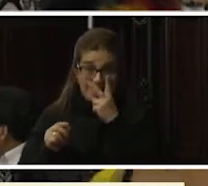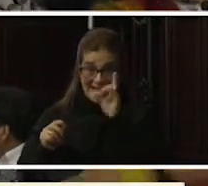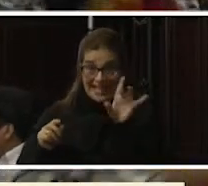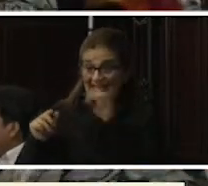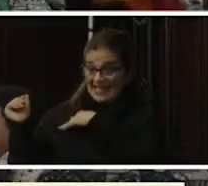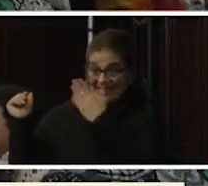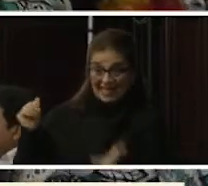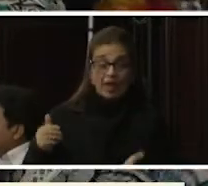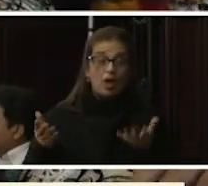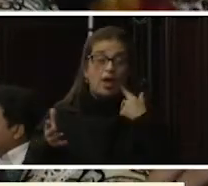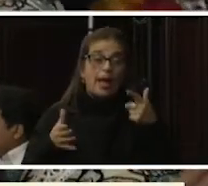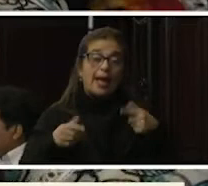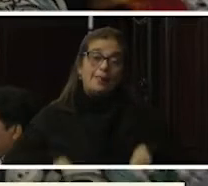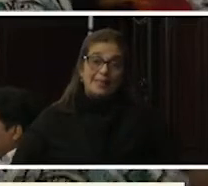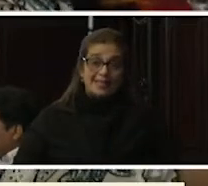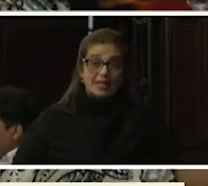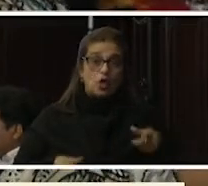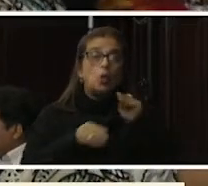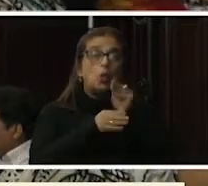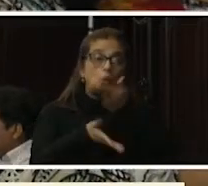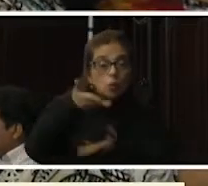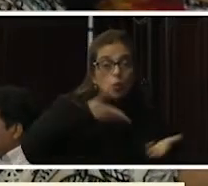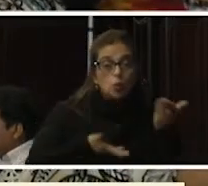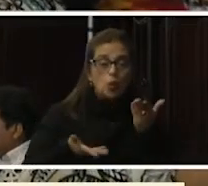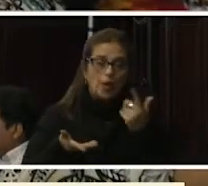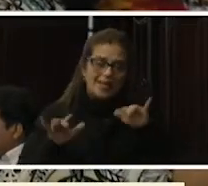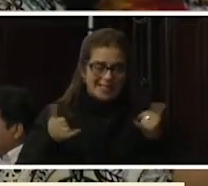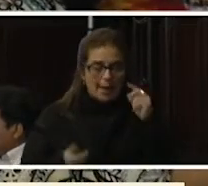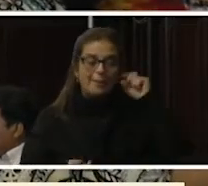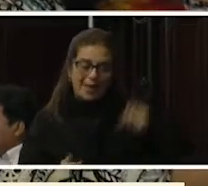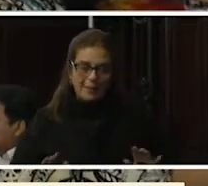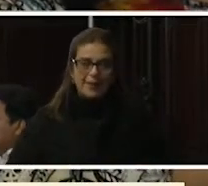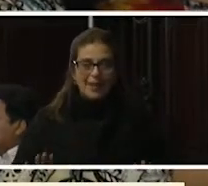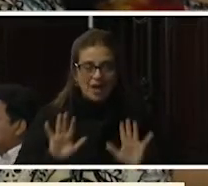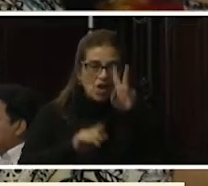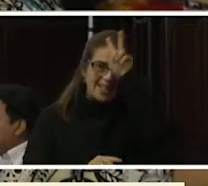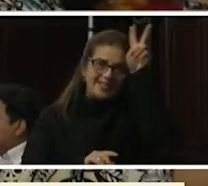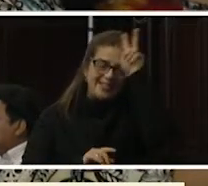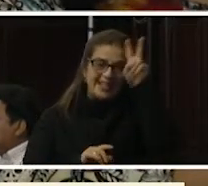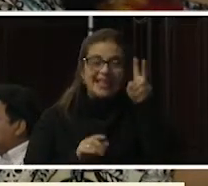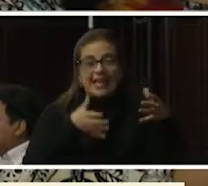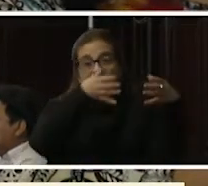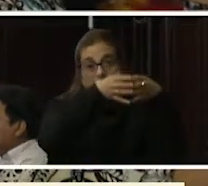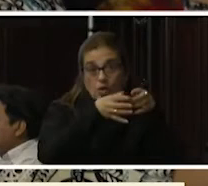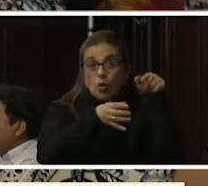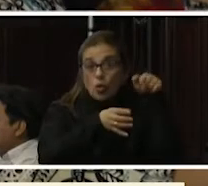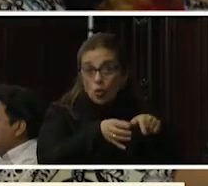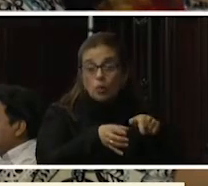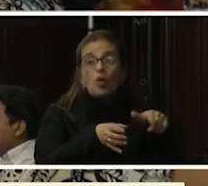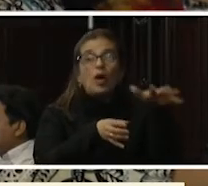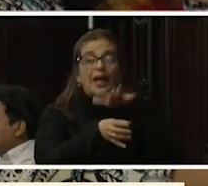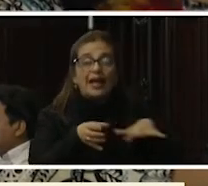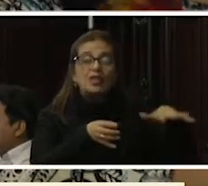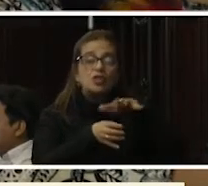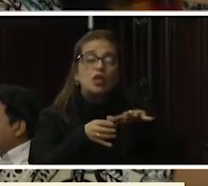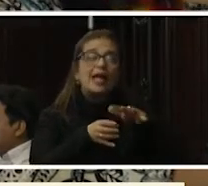Viceministerio de Interculturalidad ha ejecutado un plan especial de atención para los indígenas mashcopiros de las playas del río Alto Madre